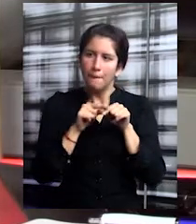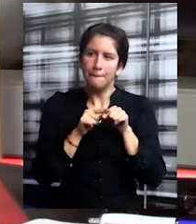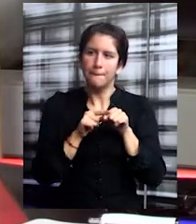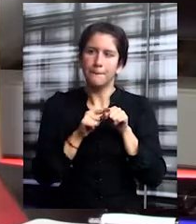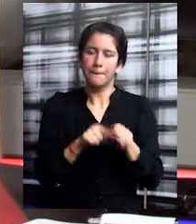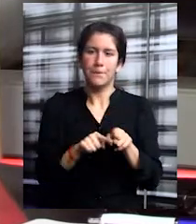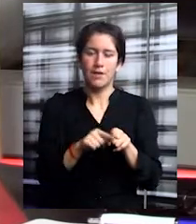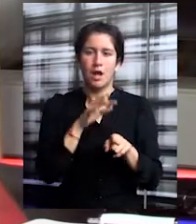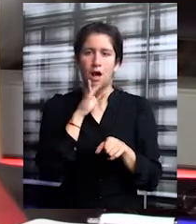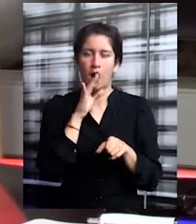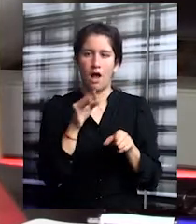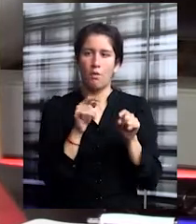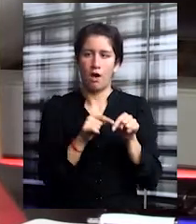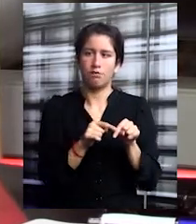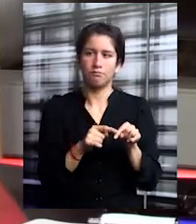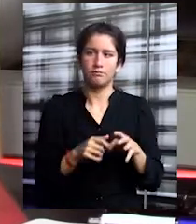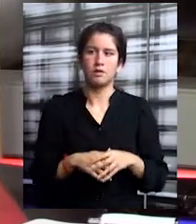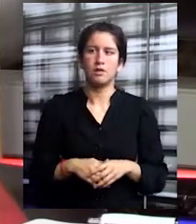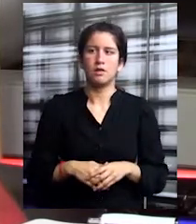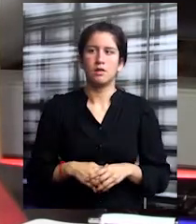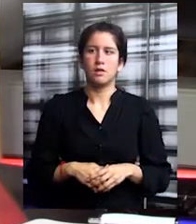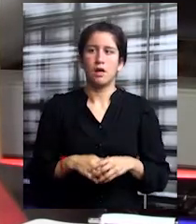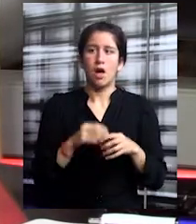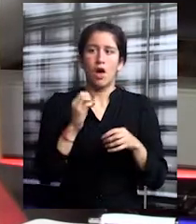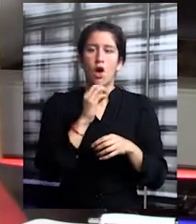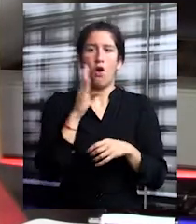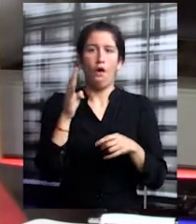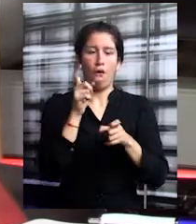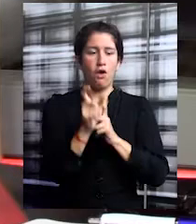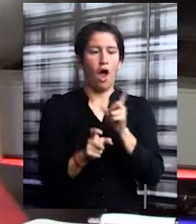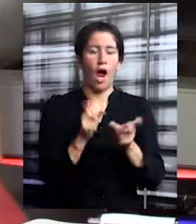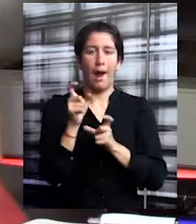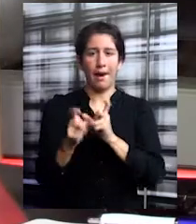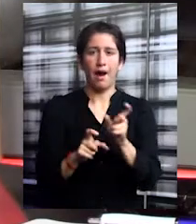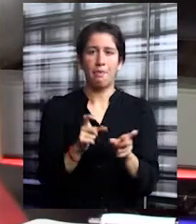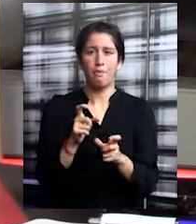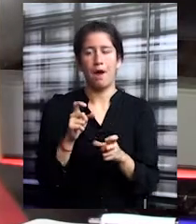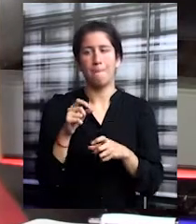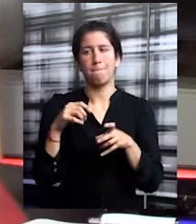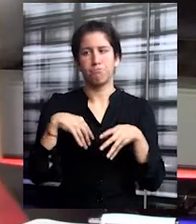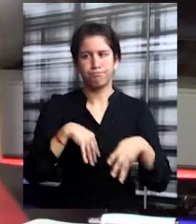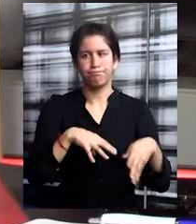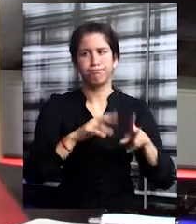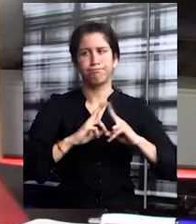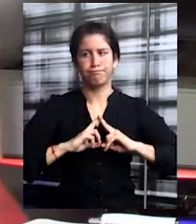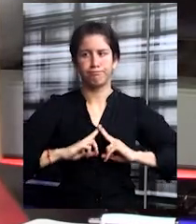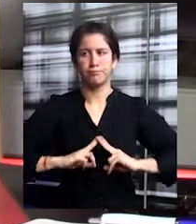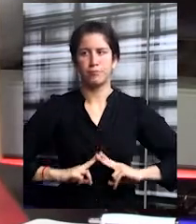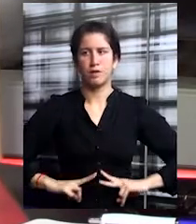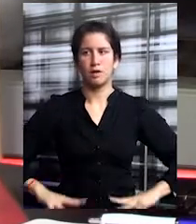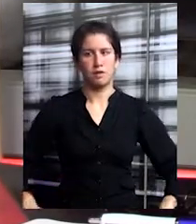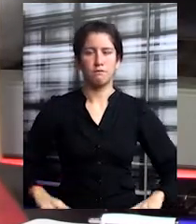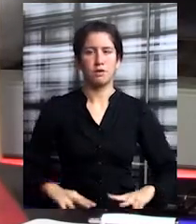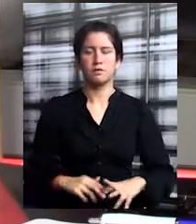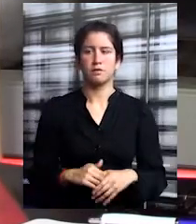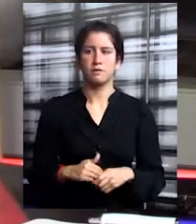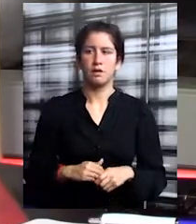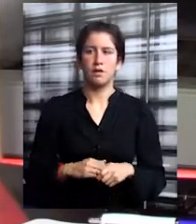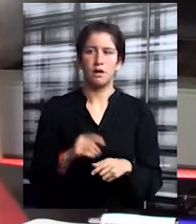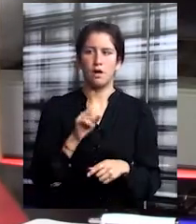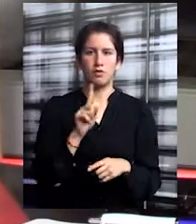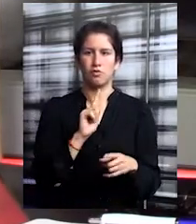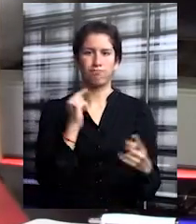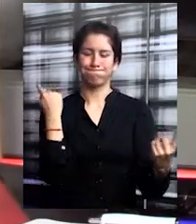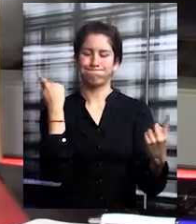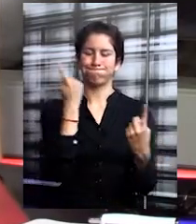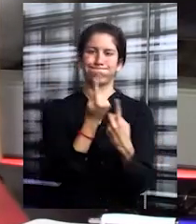en camiones de aljibe. Entonces, obviamente, gente pacífica, gente tranquila, un día se dio cuenta que sus manifestaciones pacíficas no